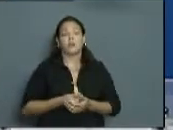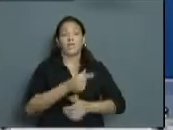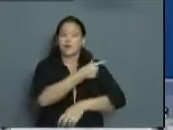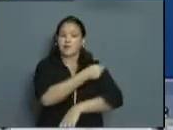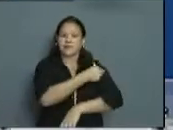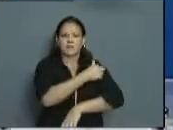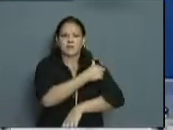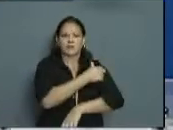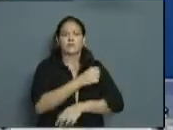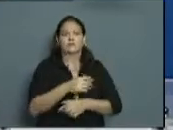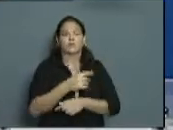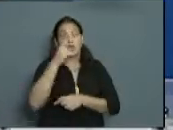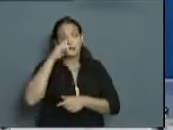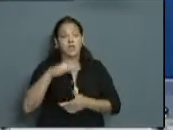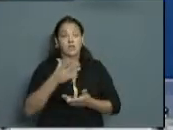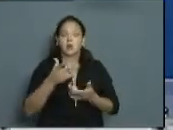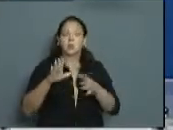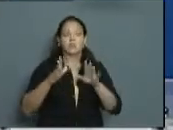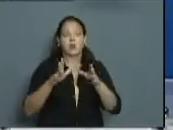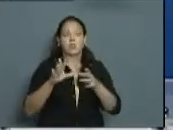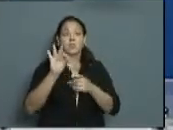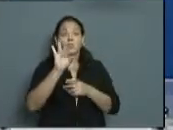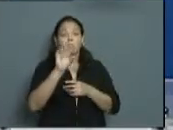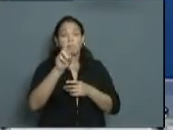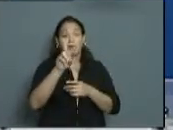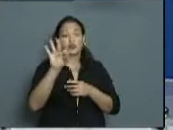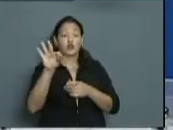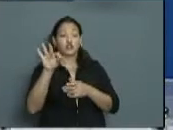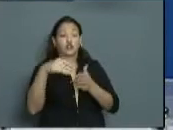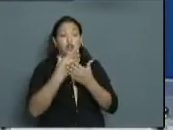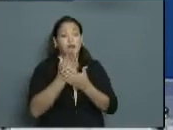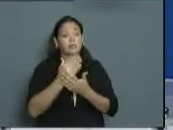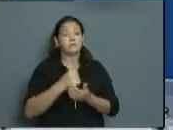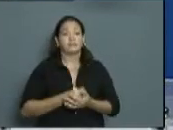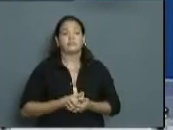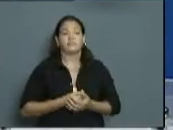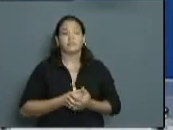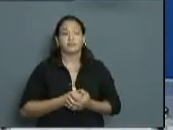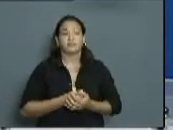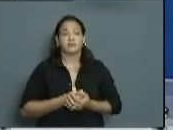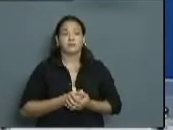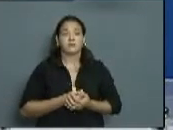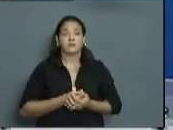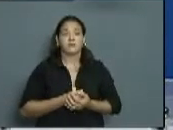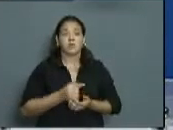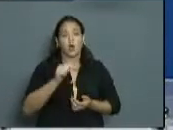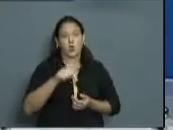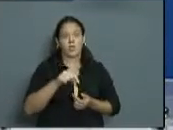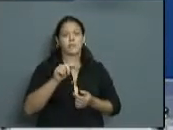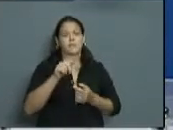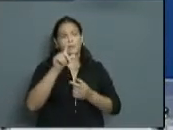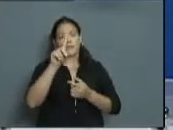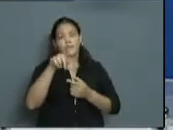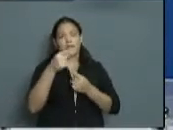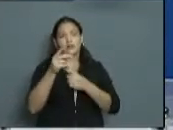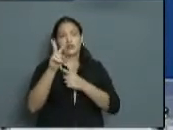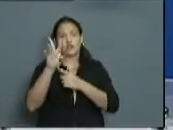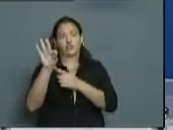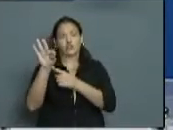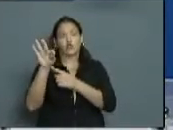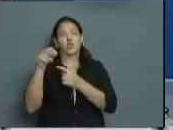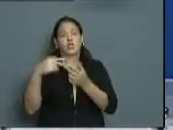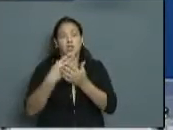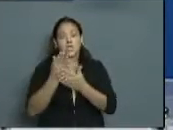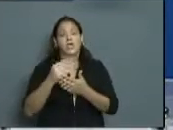brazo, con un intervalo de 28 días, es decir, sería la primera dosis hoy, a los 28 días la segunda dosis y a